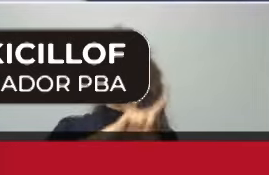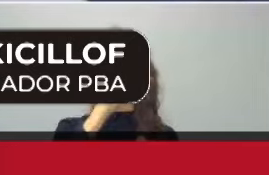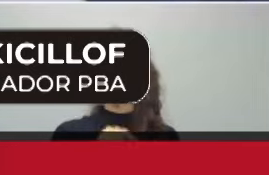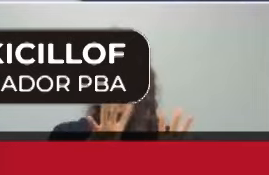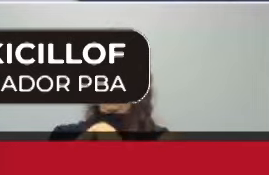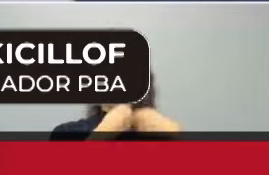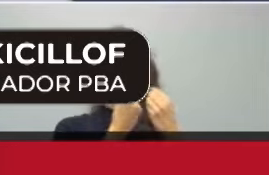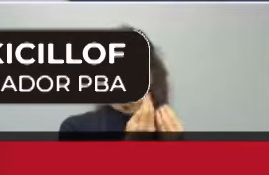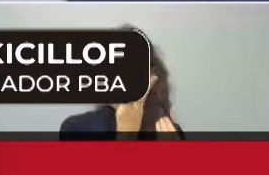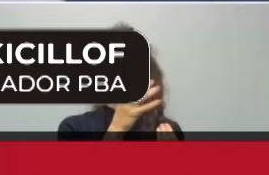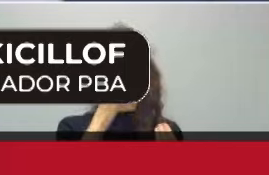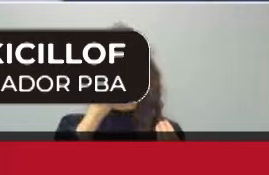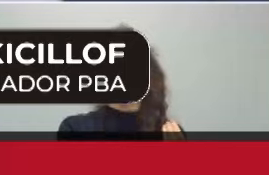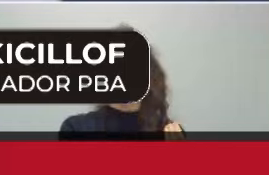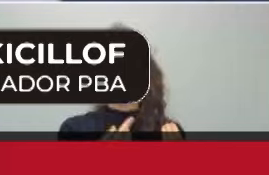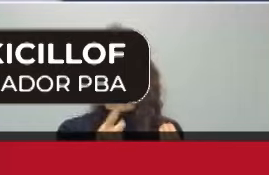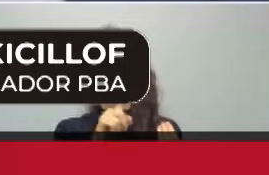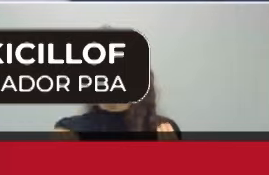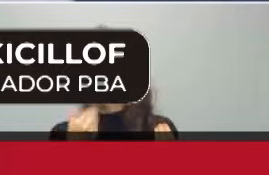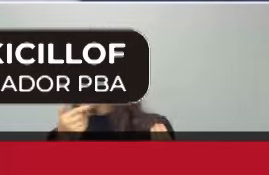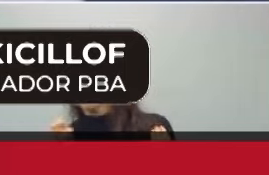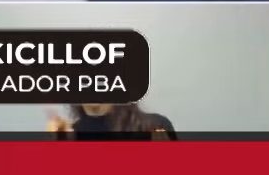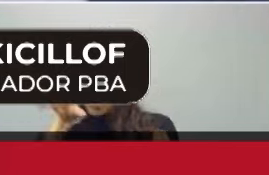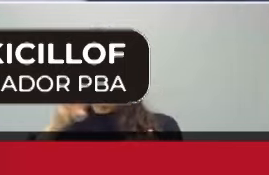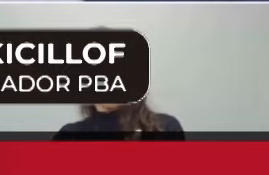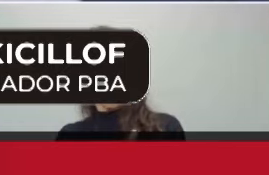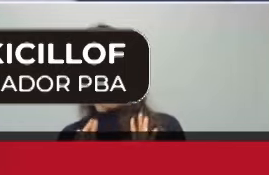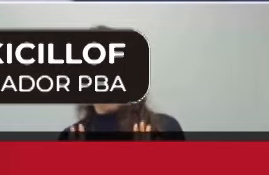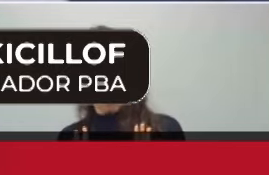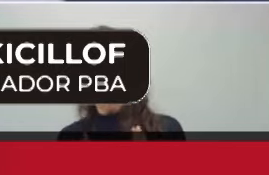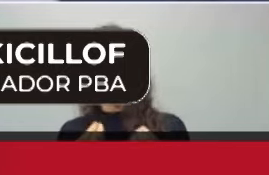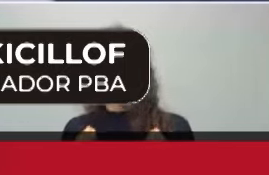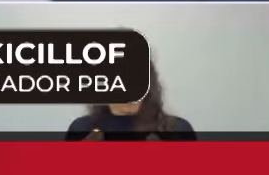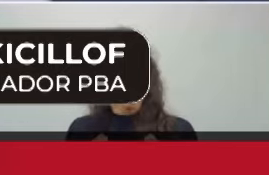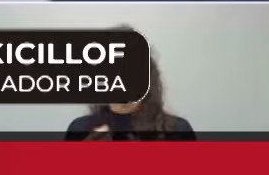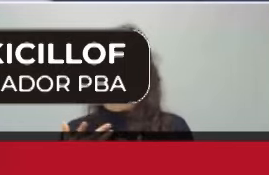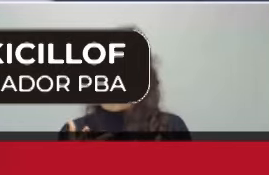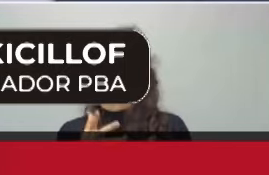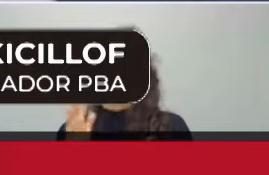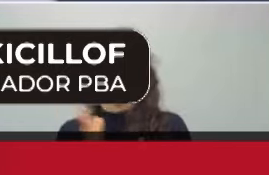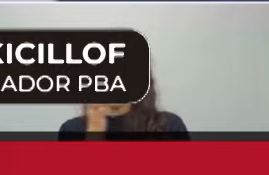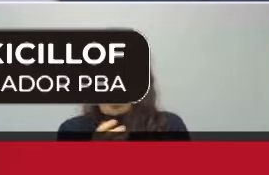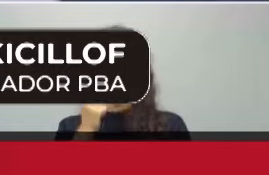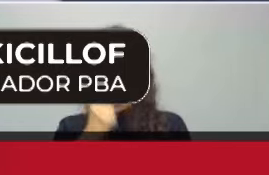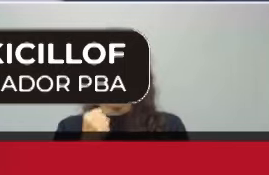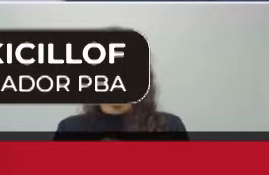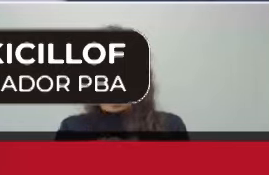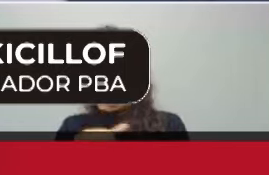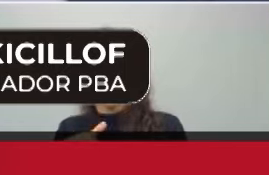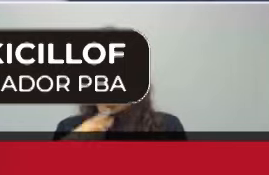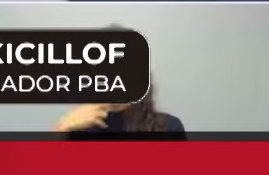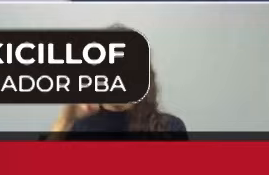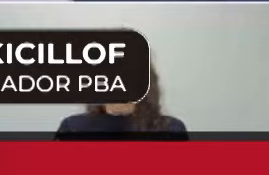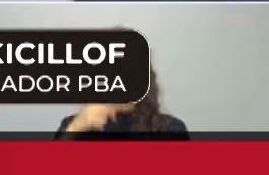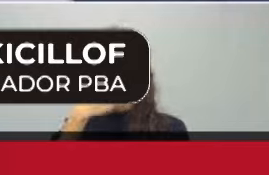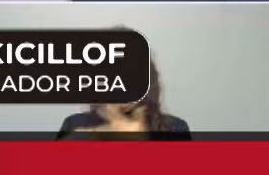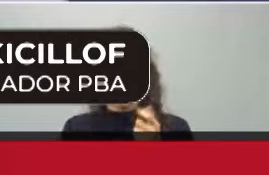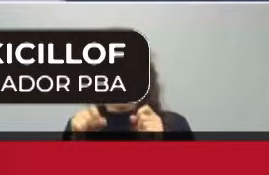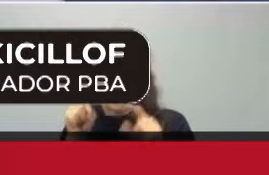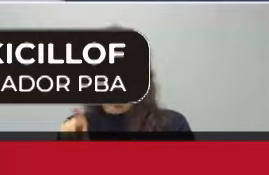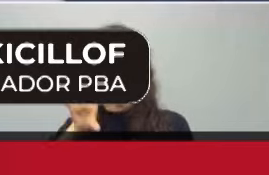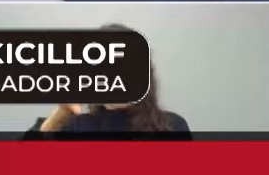Argentina. El 40% se aportan con la actividad, con los esfuerzos, con los impuestos de la